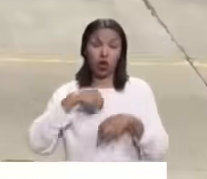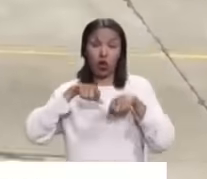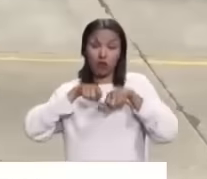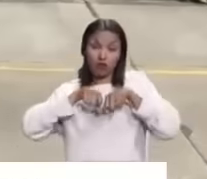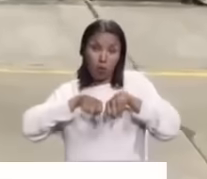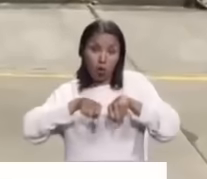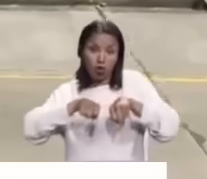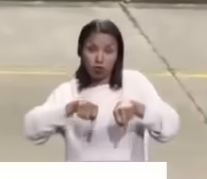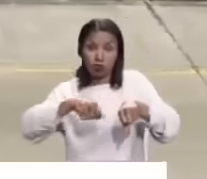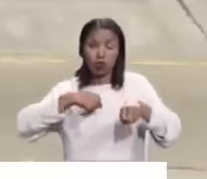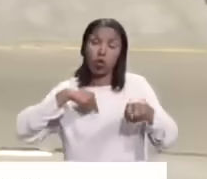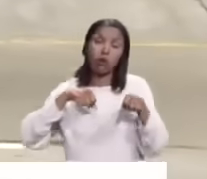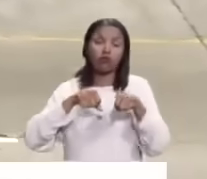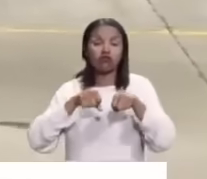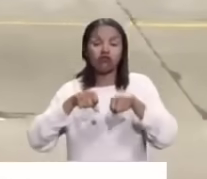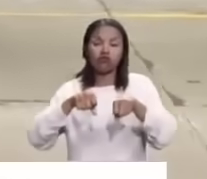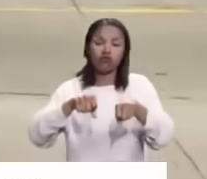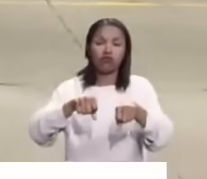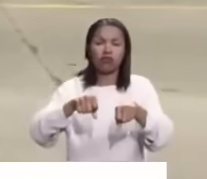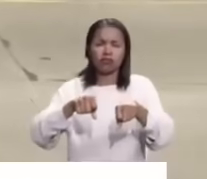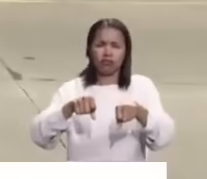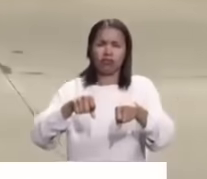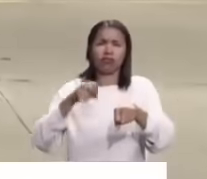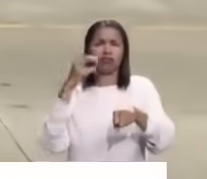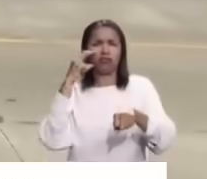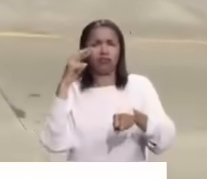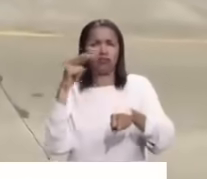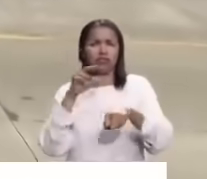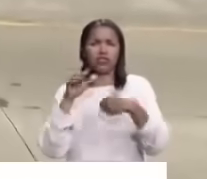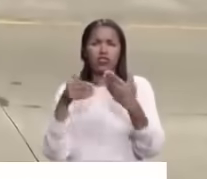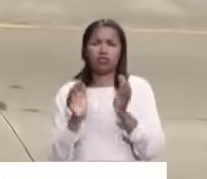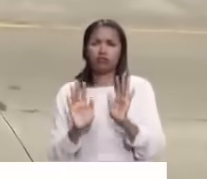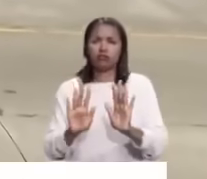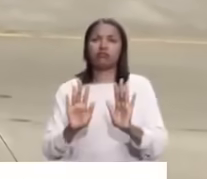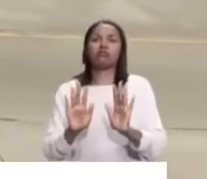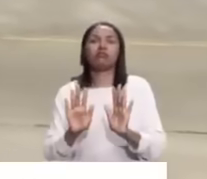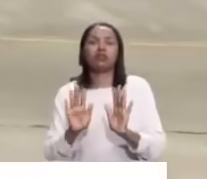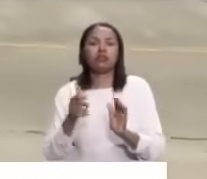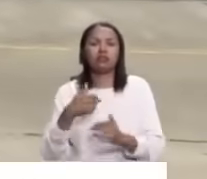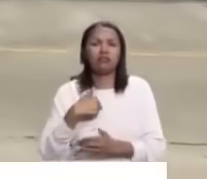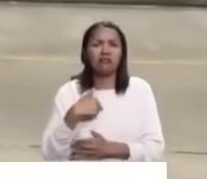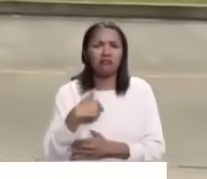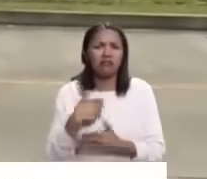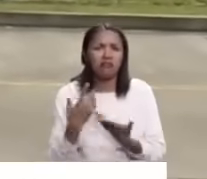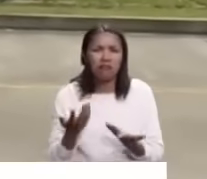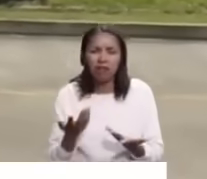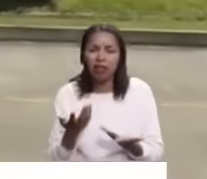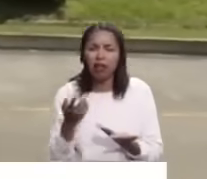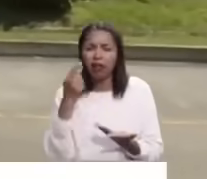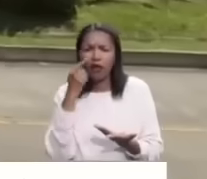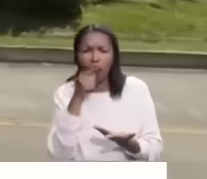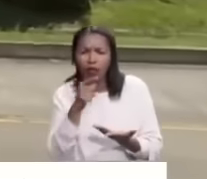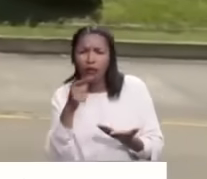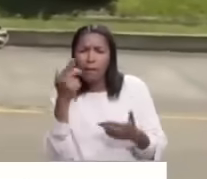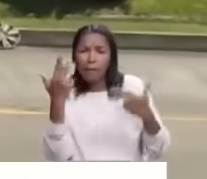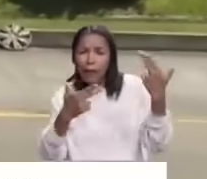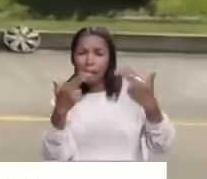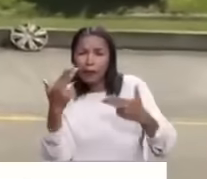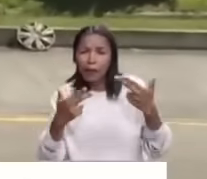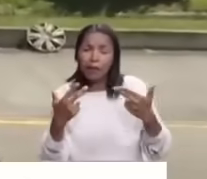moto. Cuando pudimos observar que todo se detuvo abruptamente, hubo una serie de